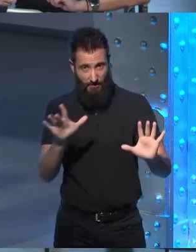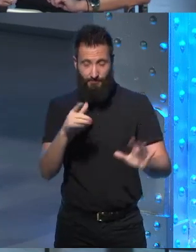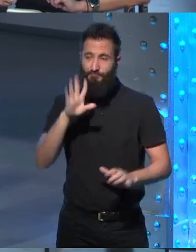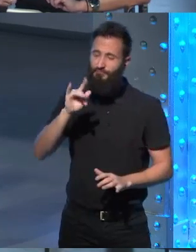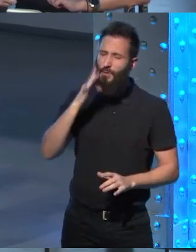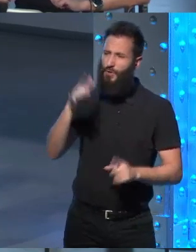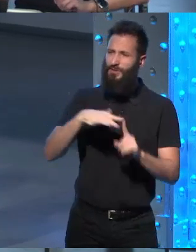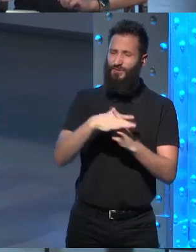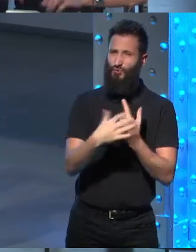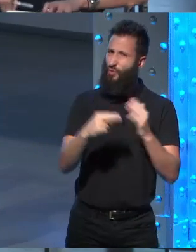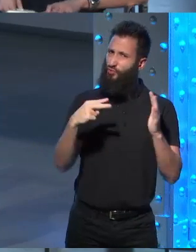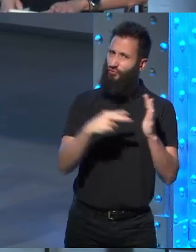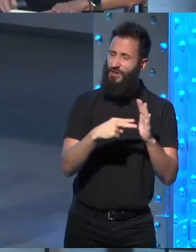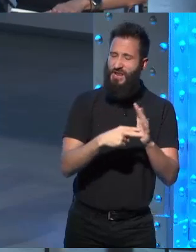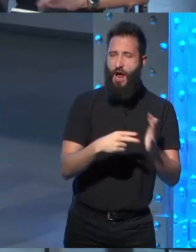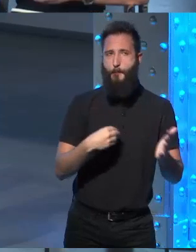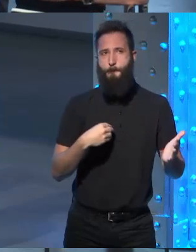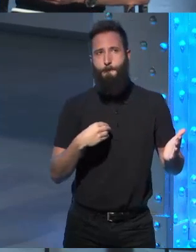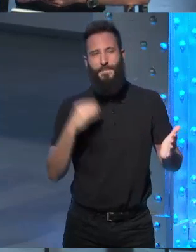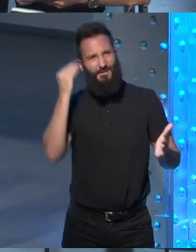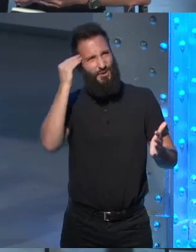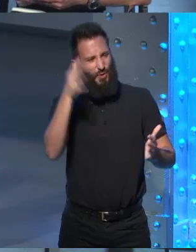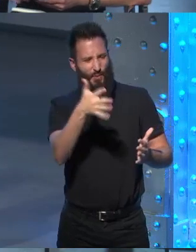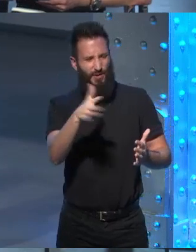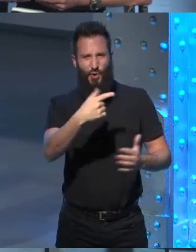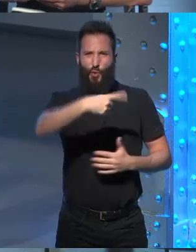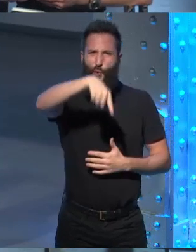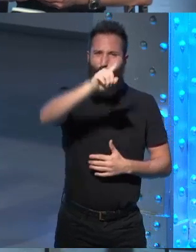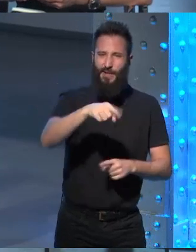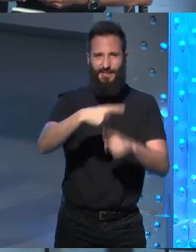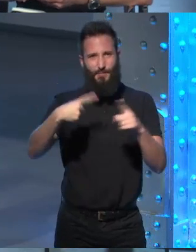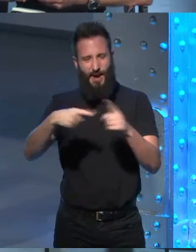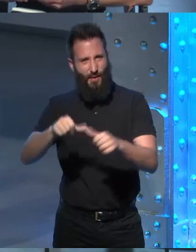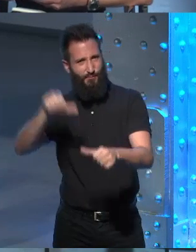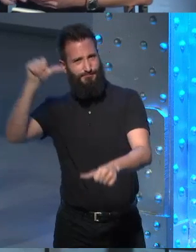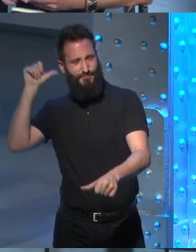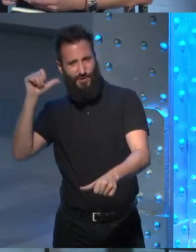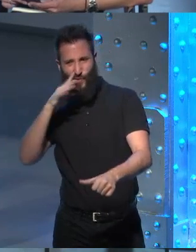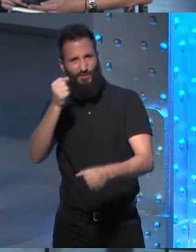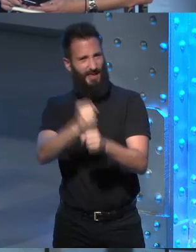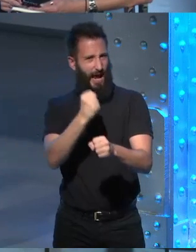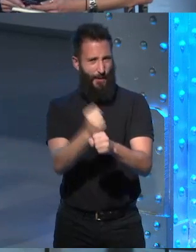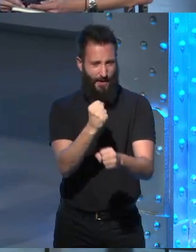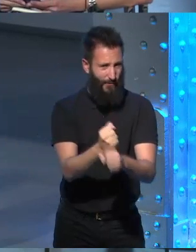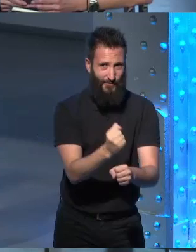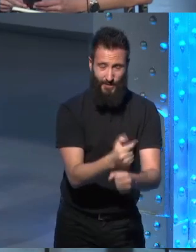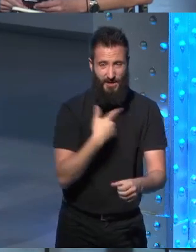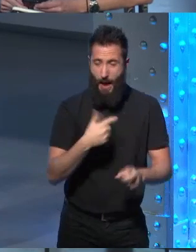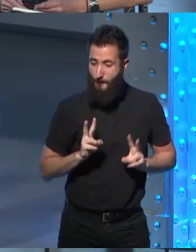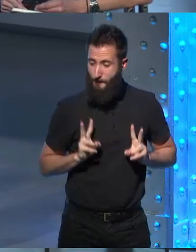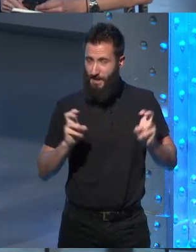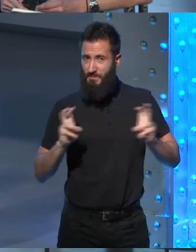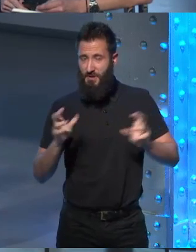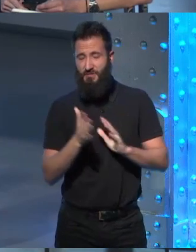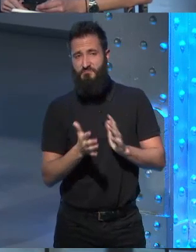de Siria, me parece que fue como un mes y medio, más o menos, de trabajo. En un principio, de hecho, comenzamos